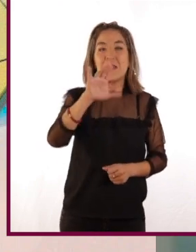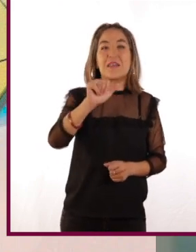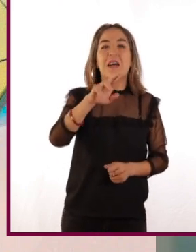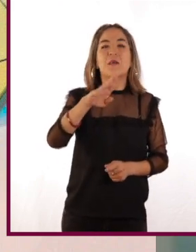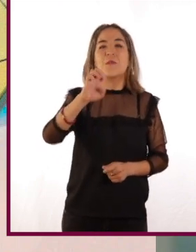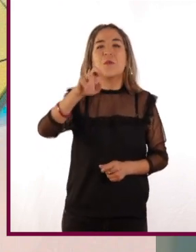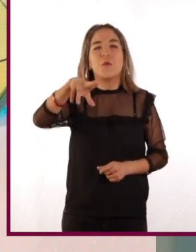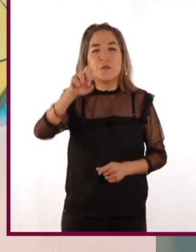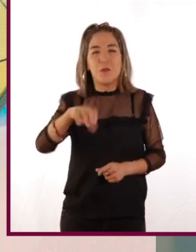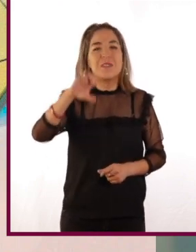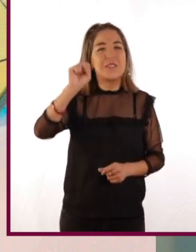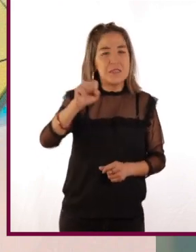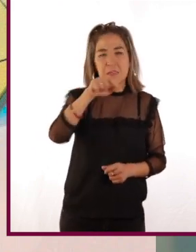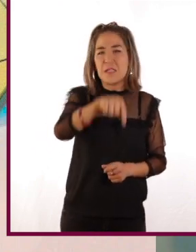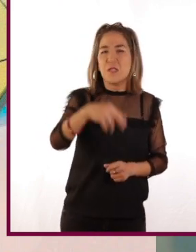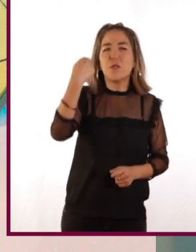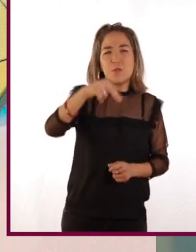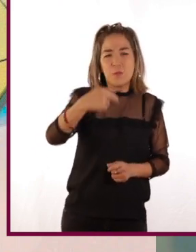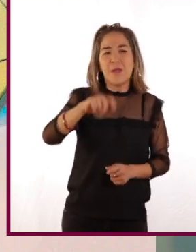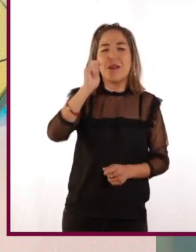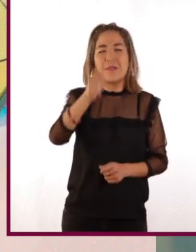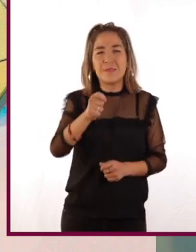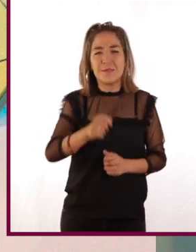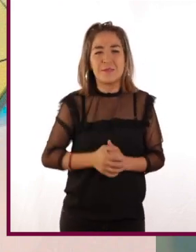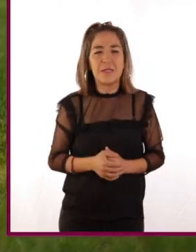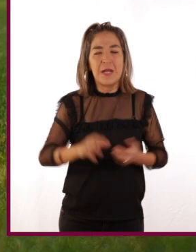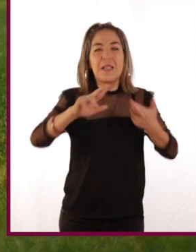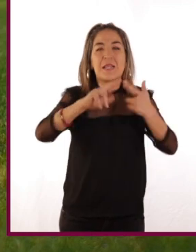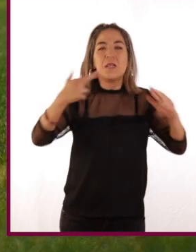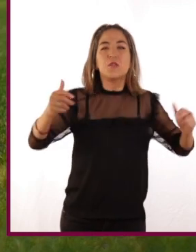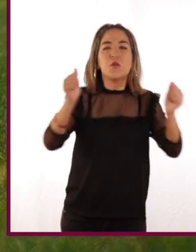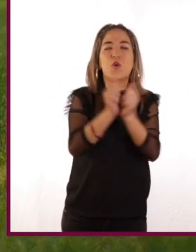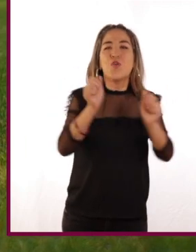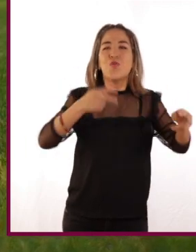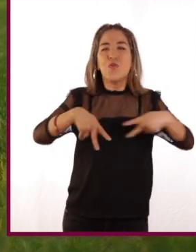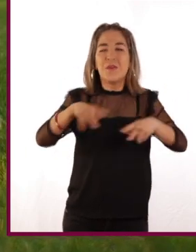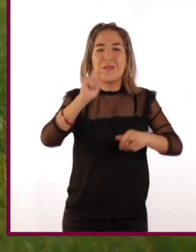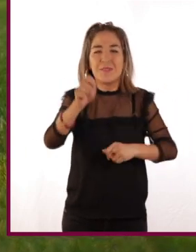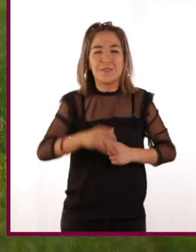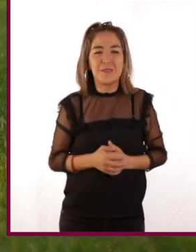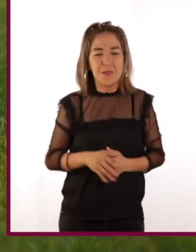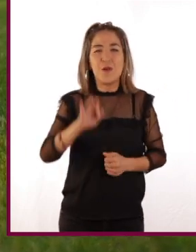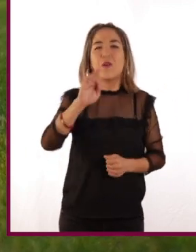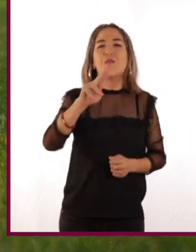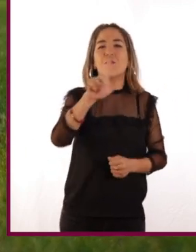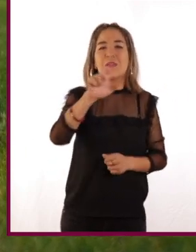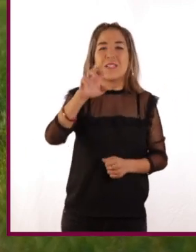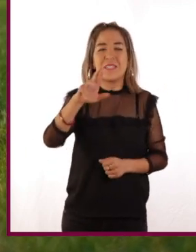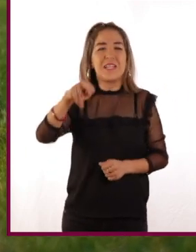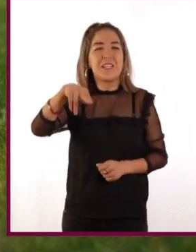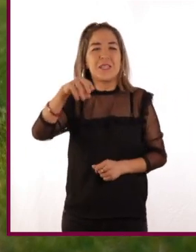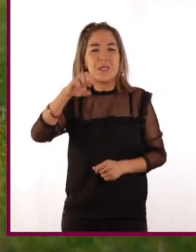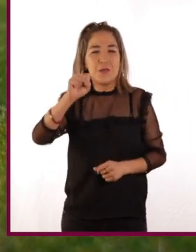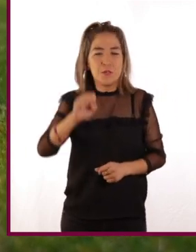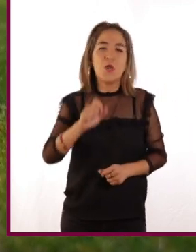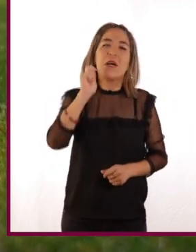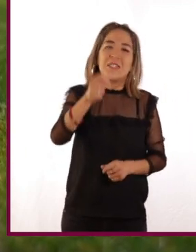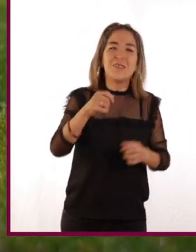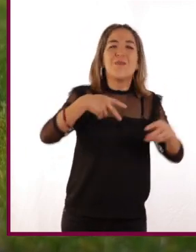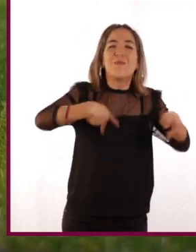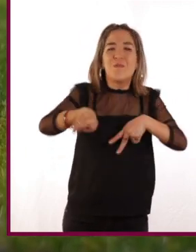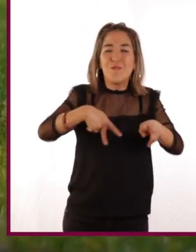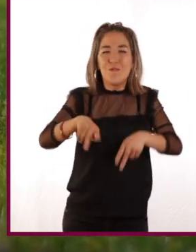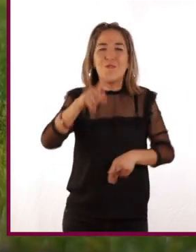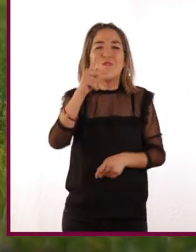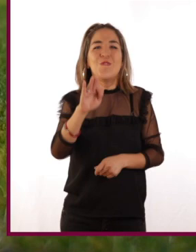el carbono 60. Y también se les conoce a veces, se dice, relacionado con el fútbol, como fullerenos. Fullerenos